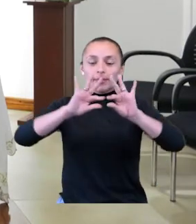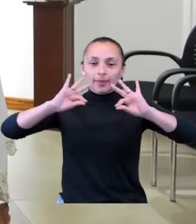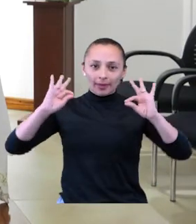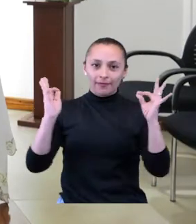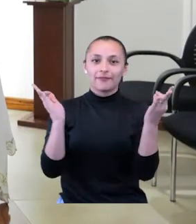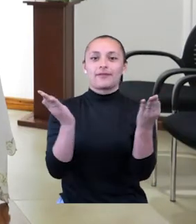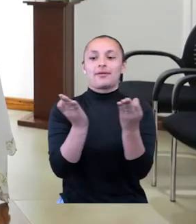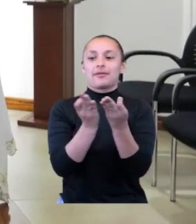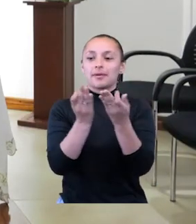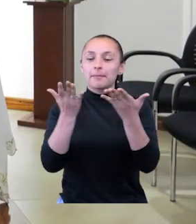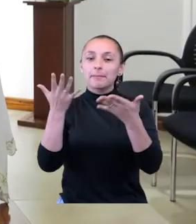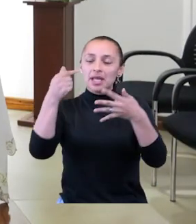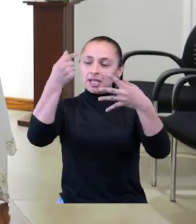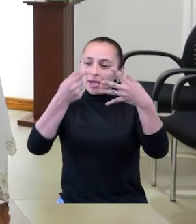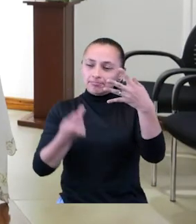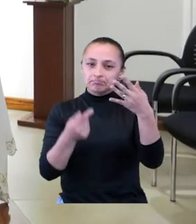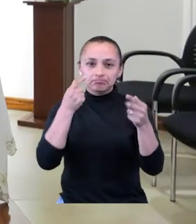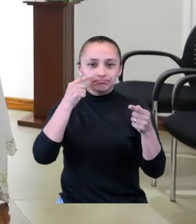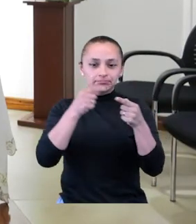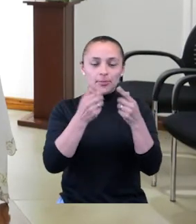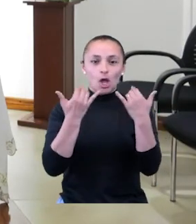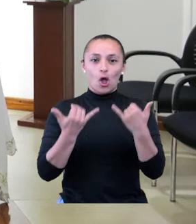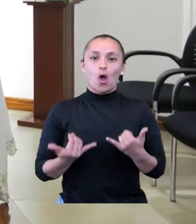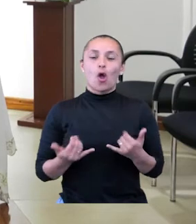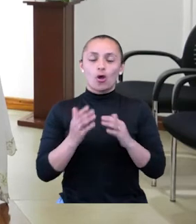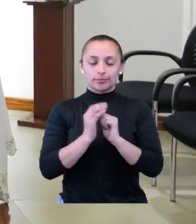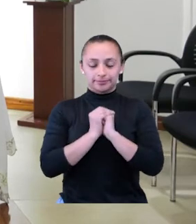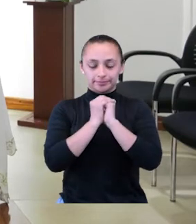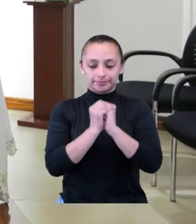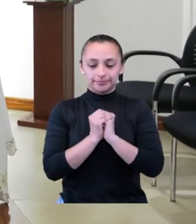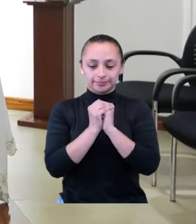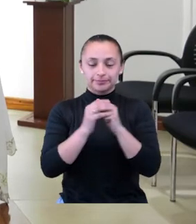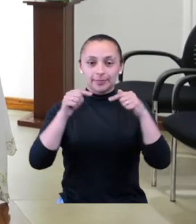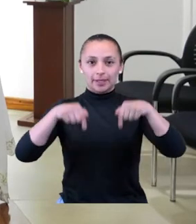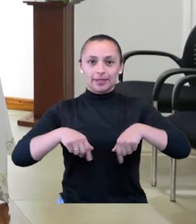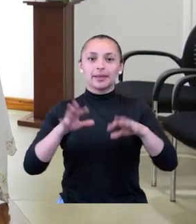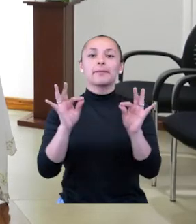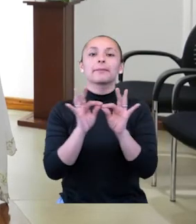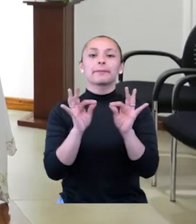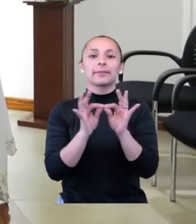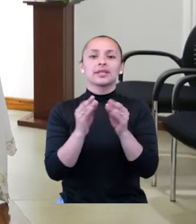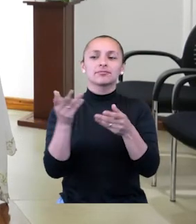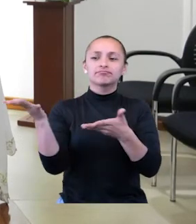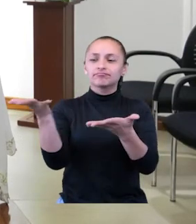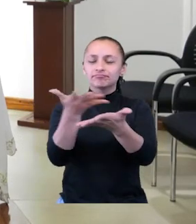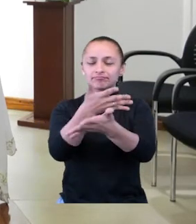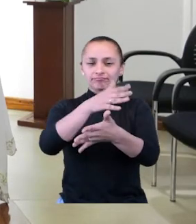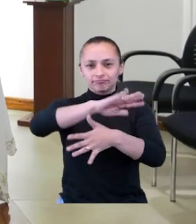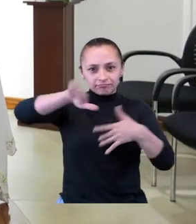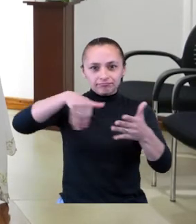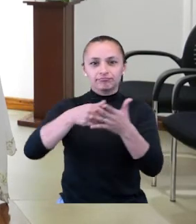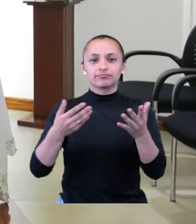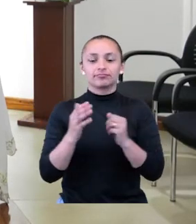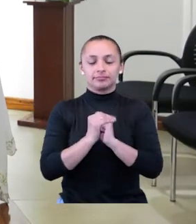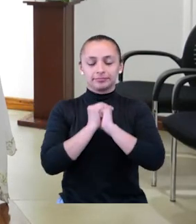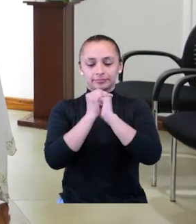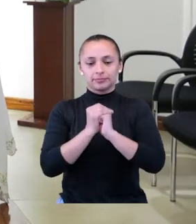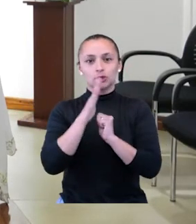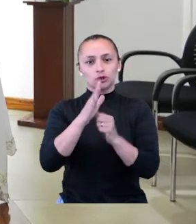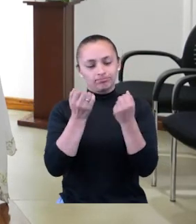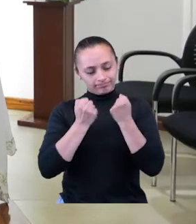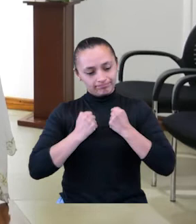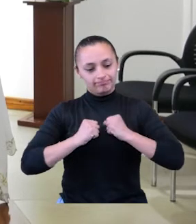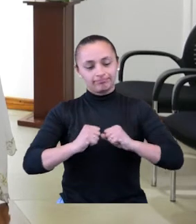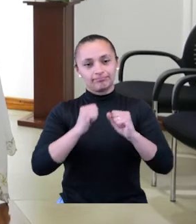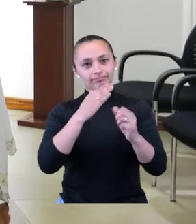las intenciones por las que estamos orando en esta eucaristía oren para que este sacrificio mío y de ustedes sea agradable